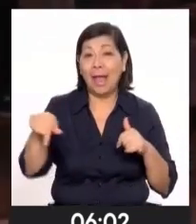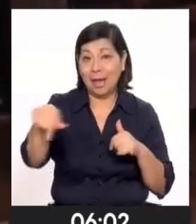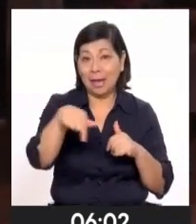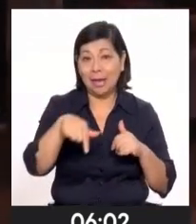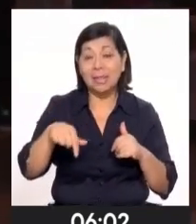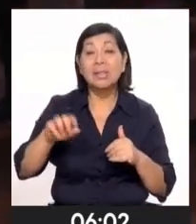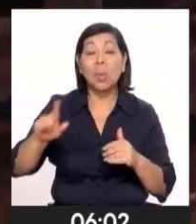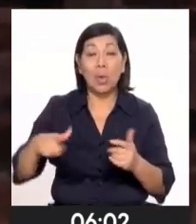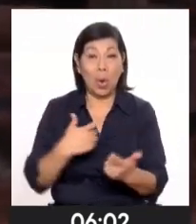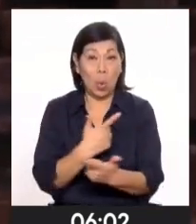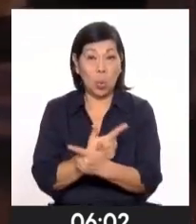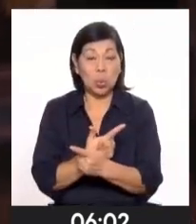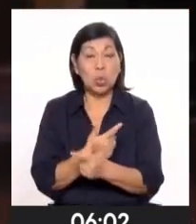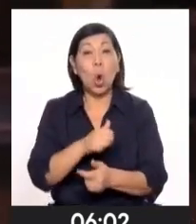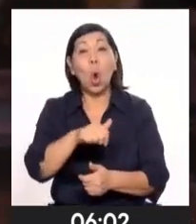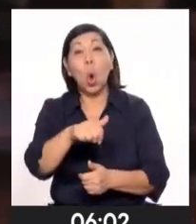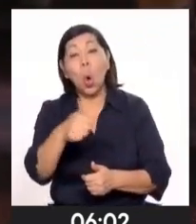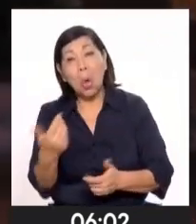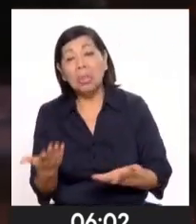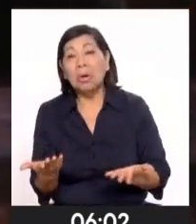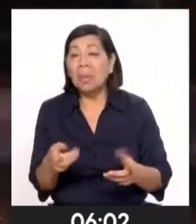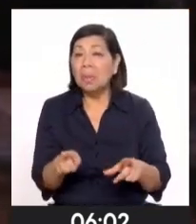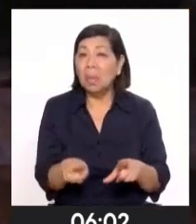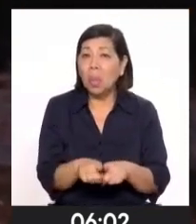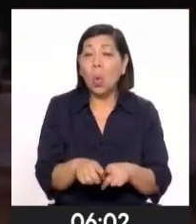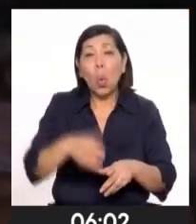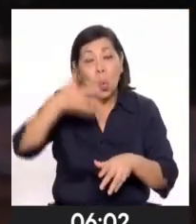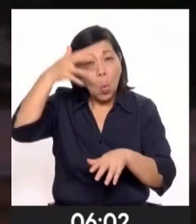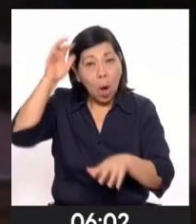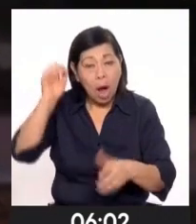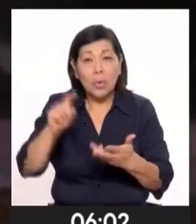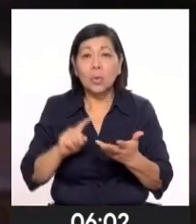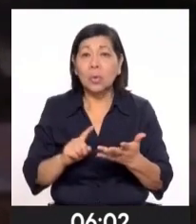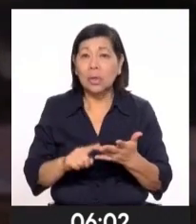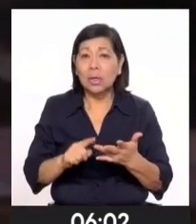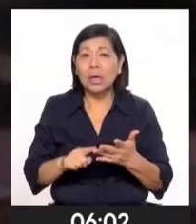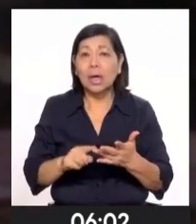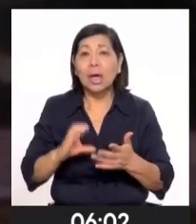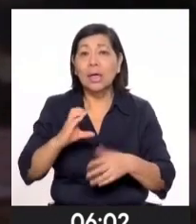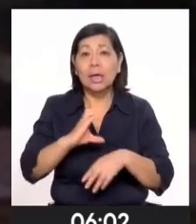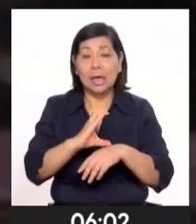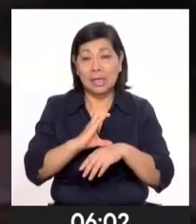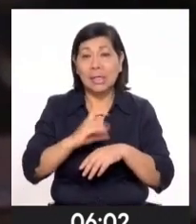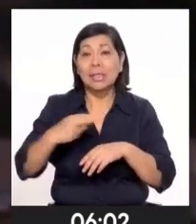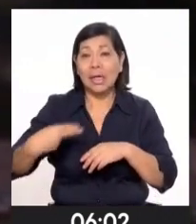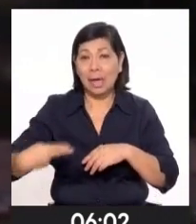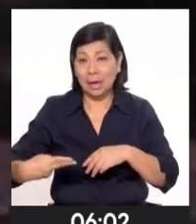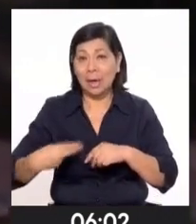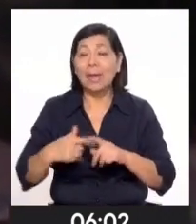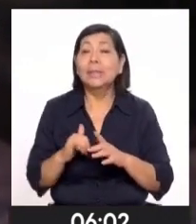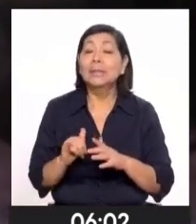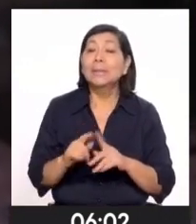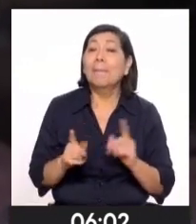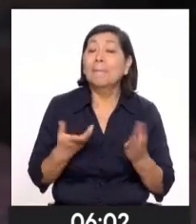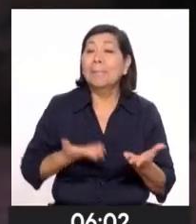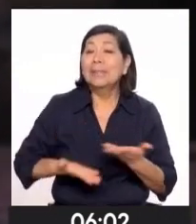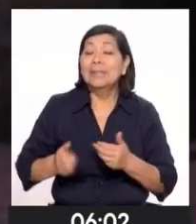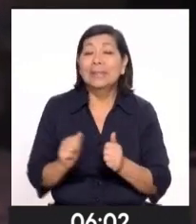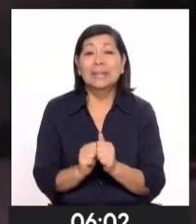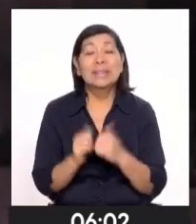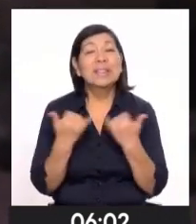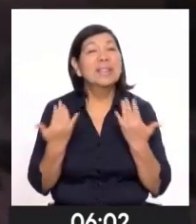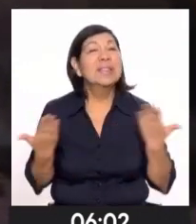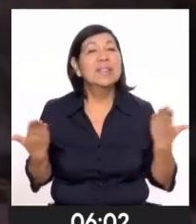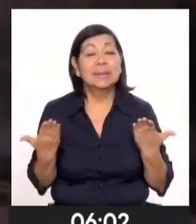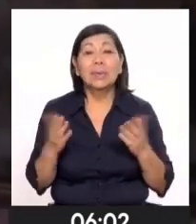San Juan del Lurigancho, otros puntos tenemos también en Huánuco y en Chancay. La finalidad de este mega operativo